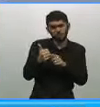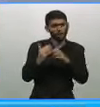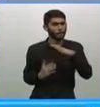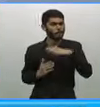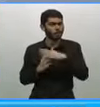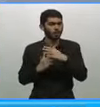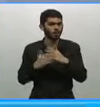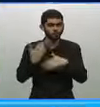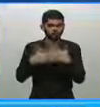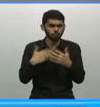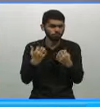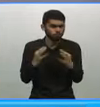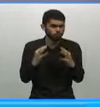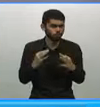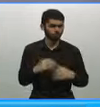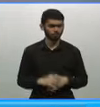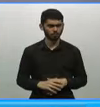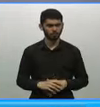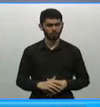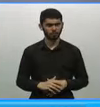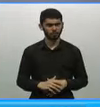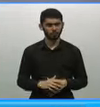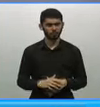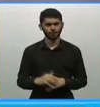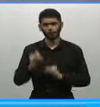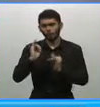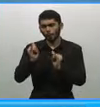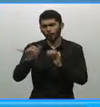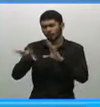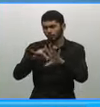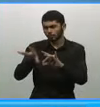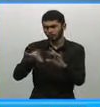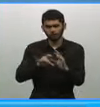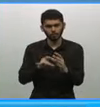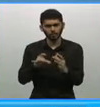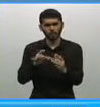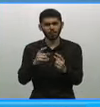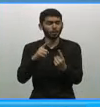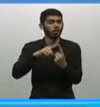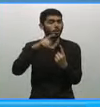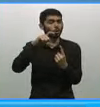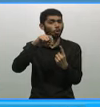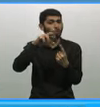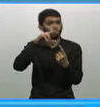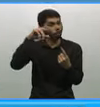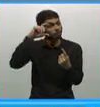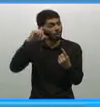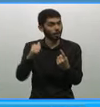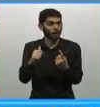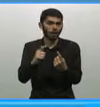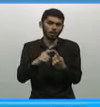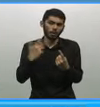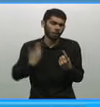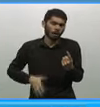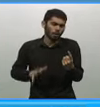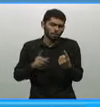jugado sin ningún tipo de problema. Y los chicos convocados, lo que debo decir es que, salvo el caso de Correa, que es algo que naturalmente se iba a